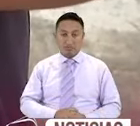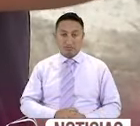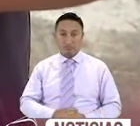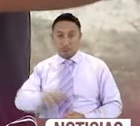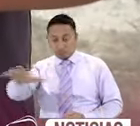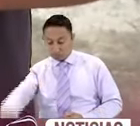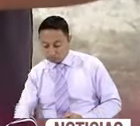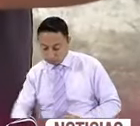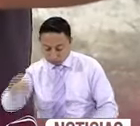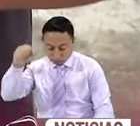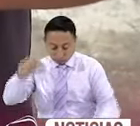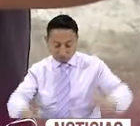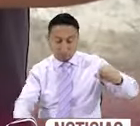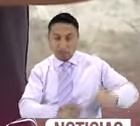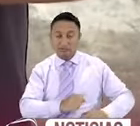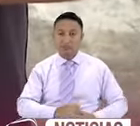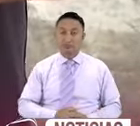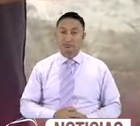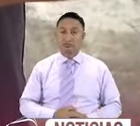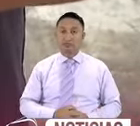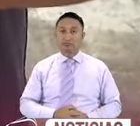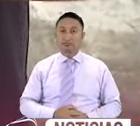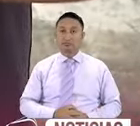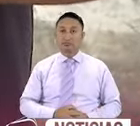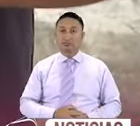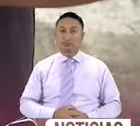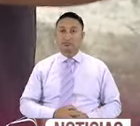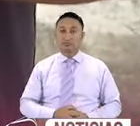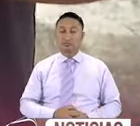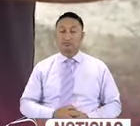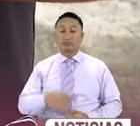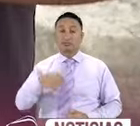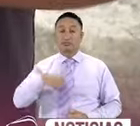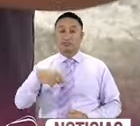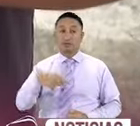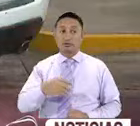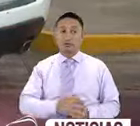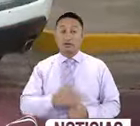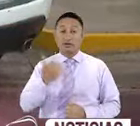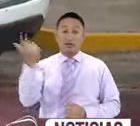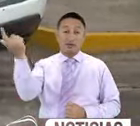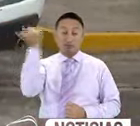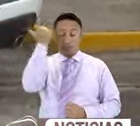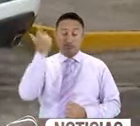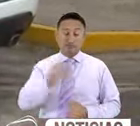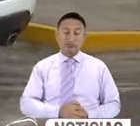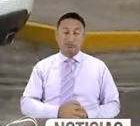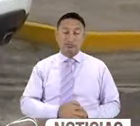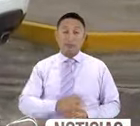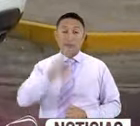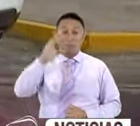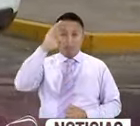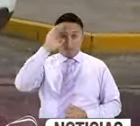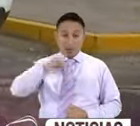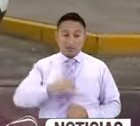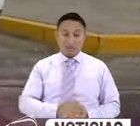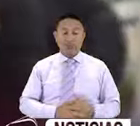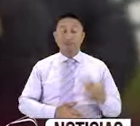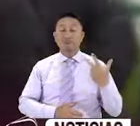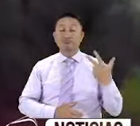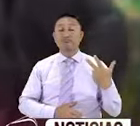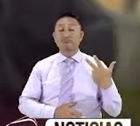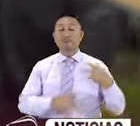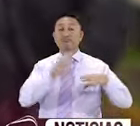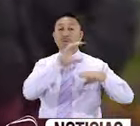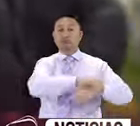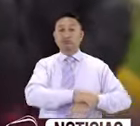momento me dieron con esa pistola. Agentes de la policía lograron la captura de 3 sospechosos, 2 de